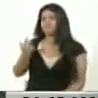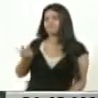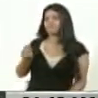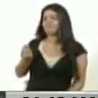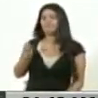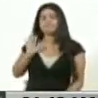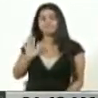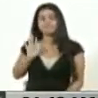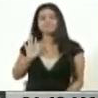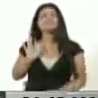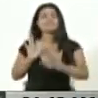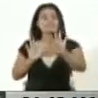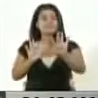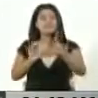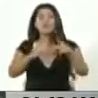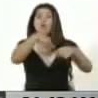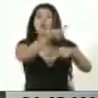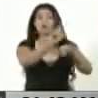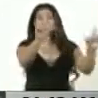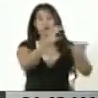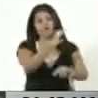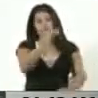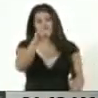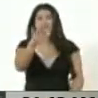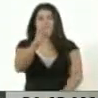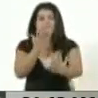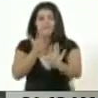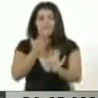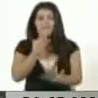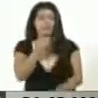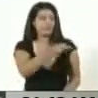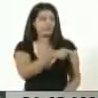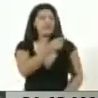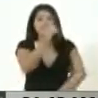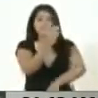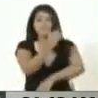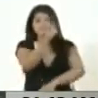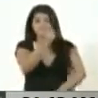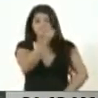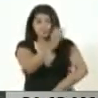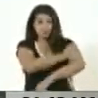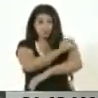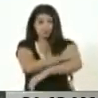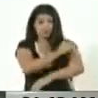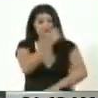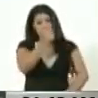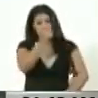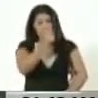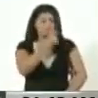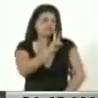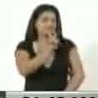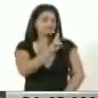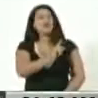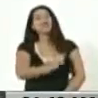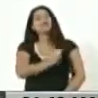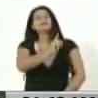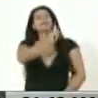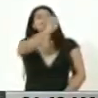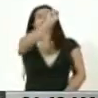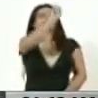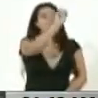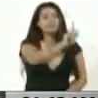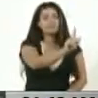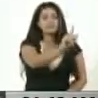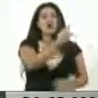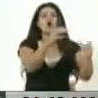un diputado venezolano va al Departamento de Estado norteamericano o va ante la OEA a aplicar